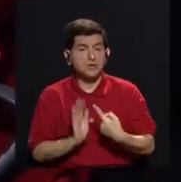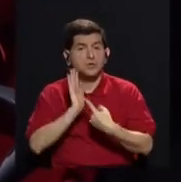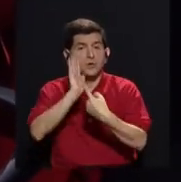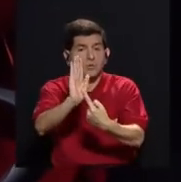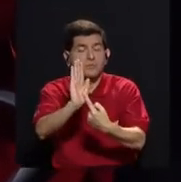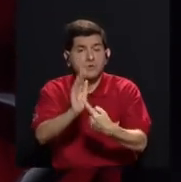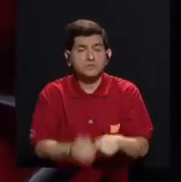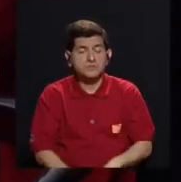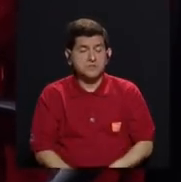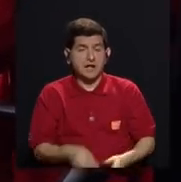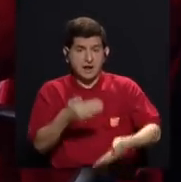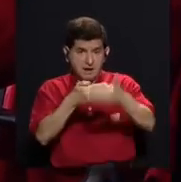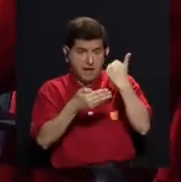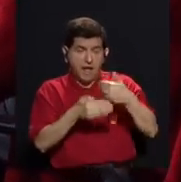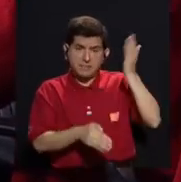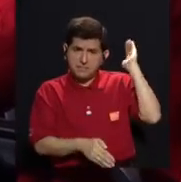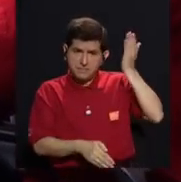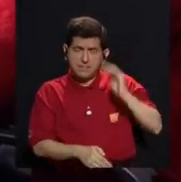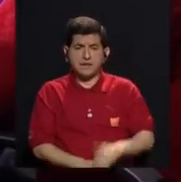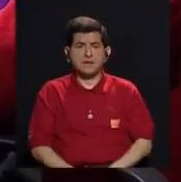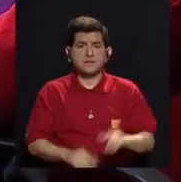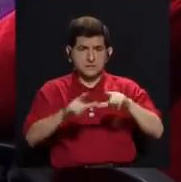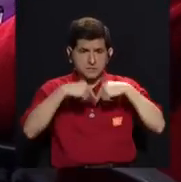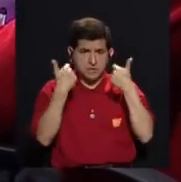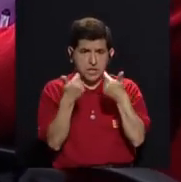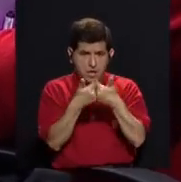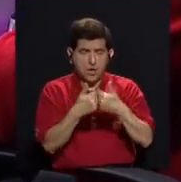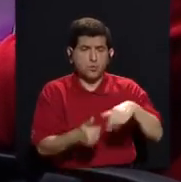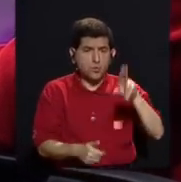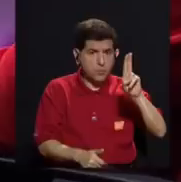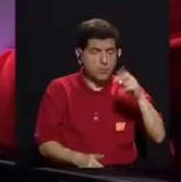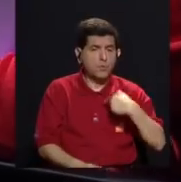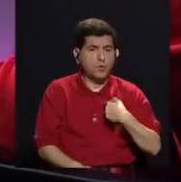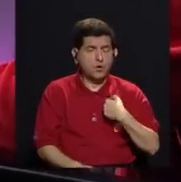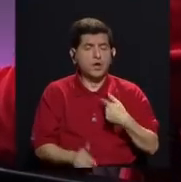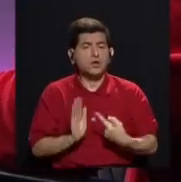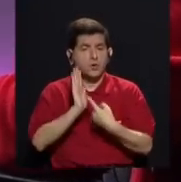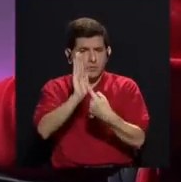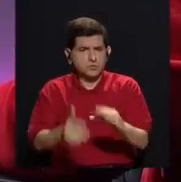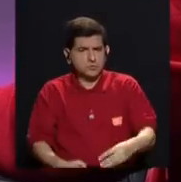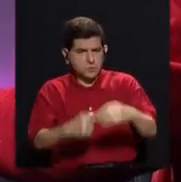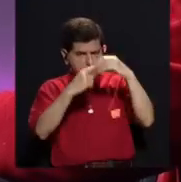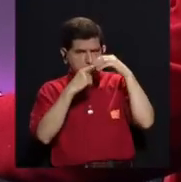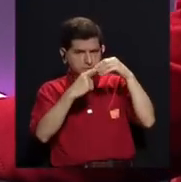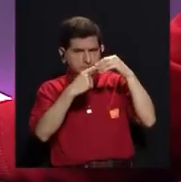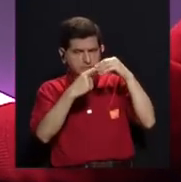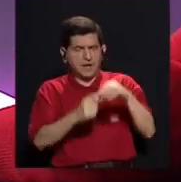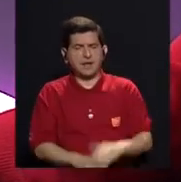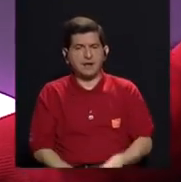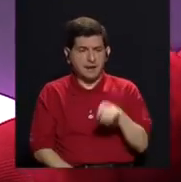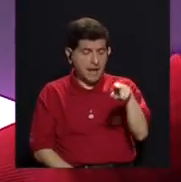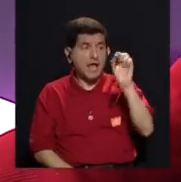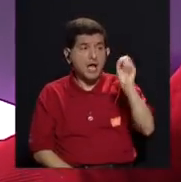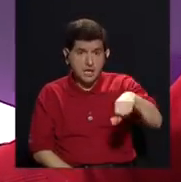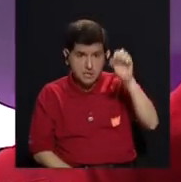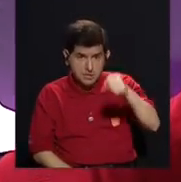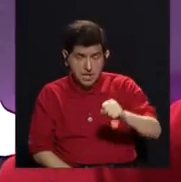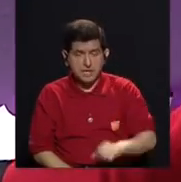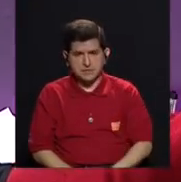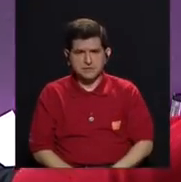verdad en el simposio es el grupo aus uva particularmente a que yo quería destacar donde ellas sí están